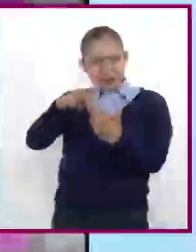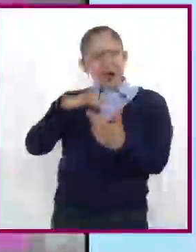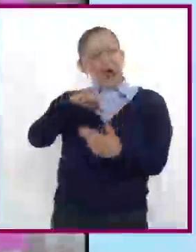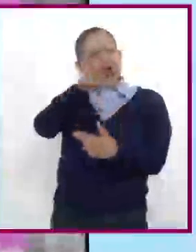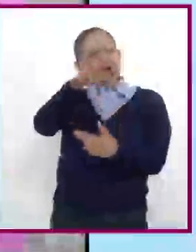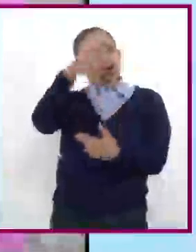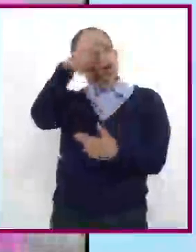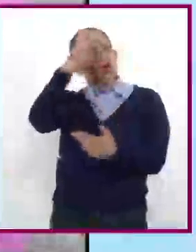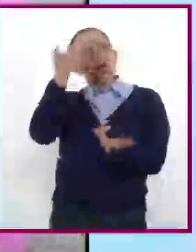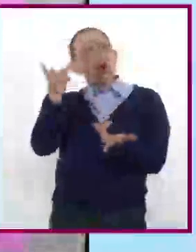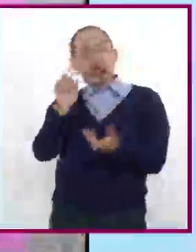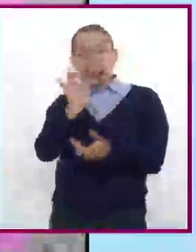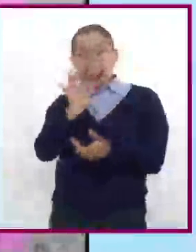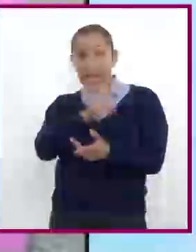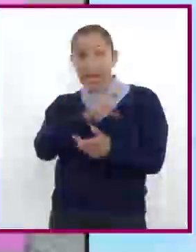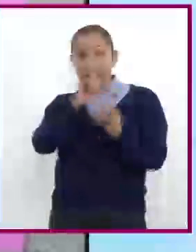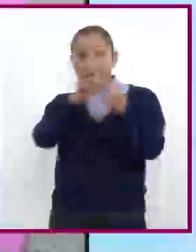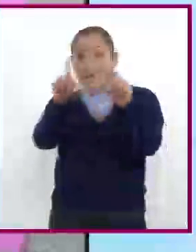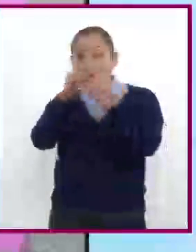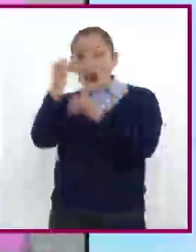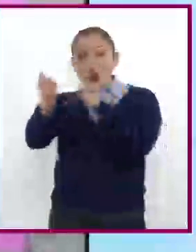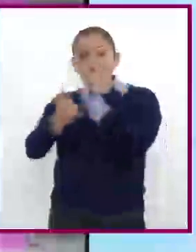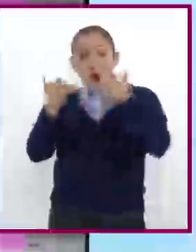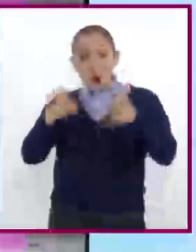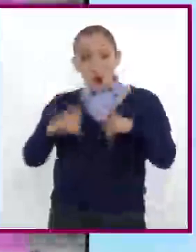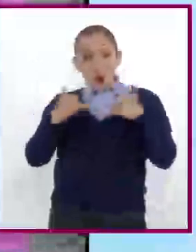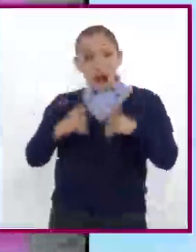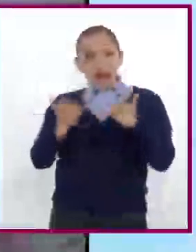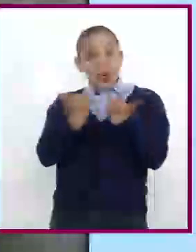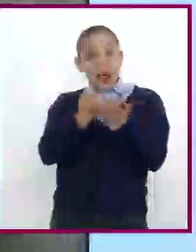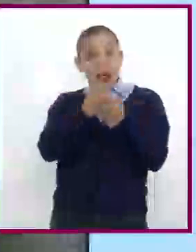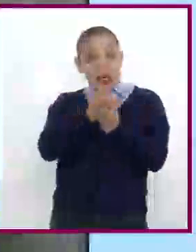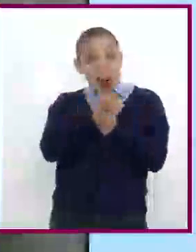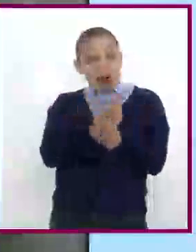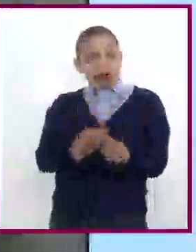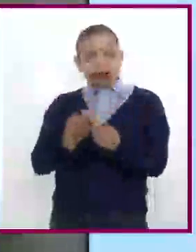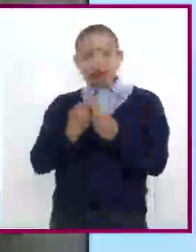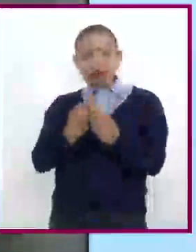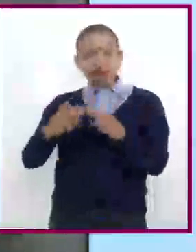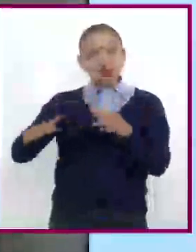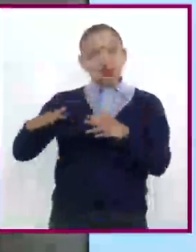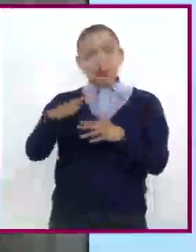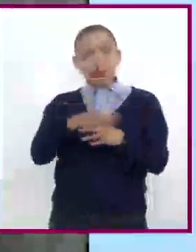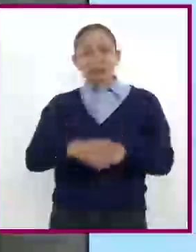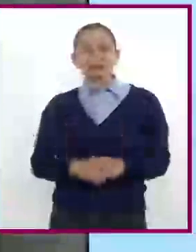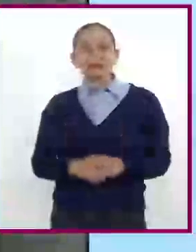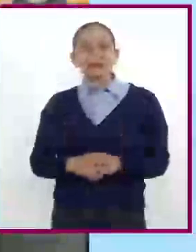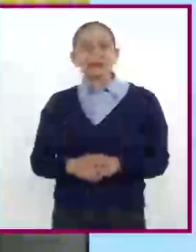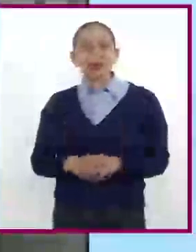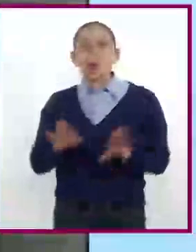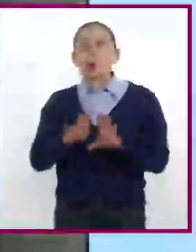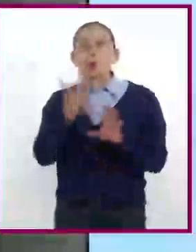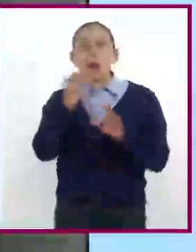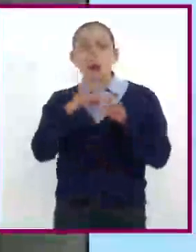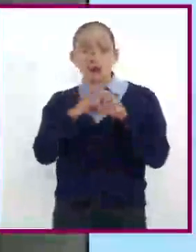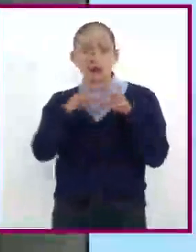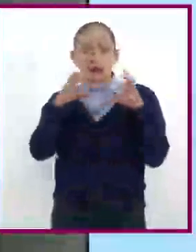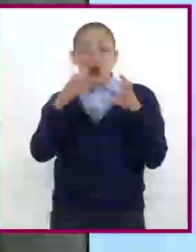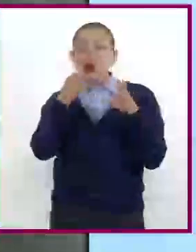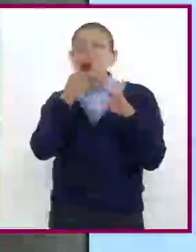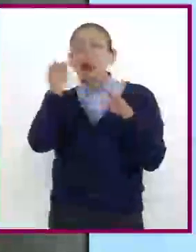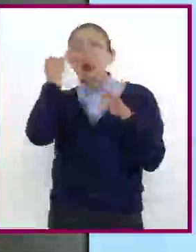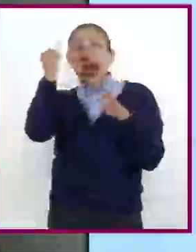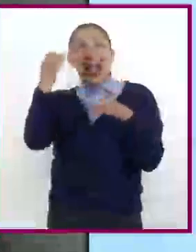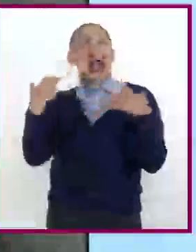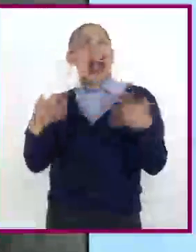puesto a pensar que puede haber tantos juegos y juguetes como niños existen? Como no había pelotas, pues a un niño se